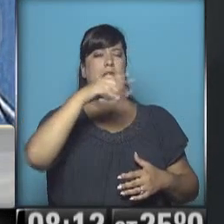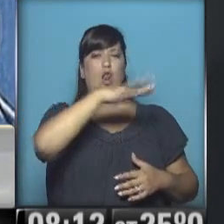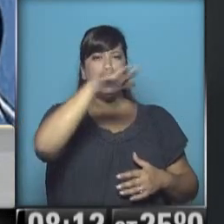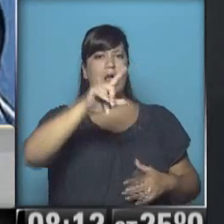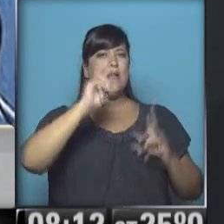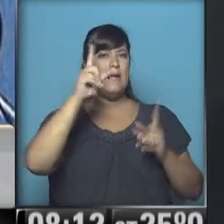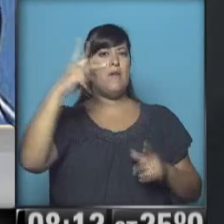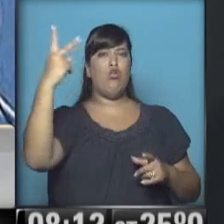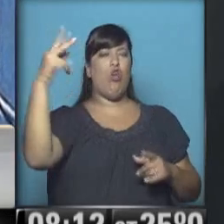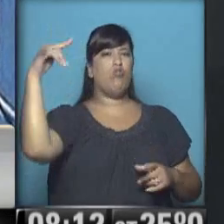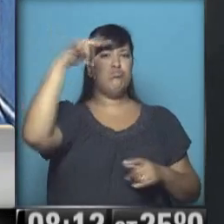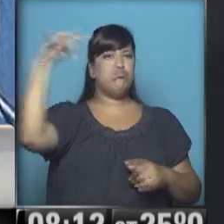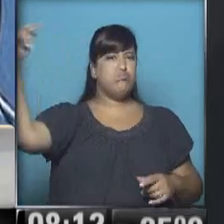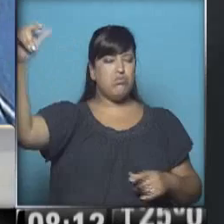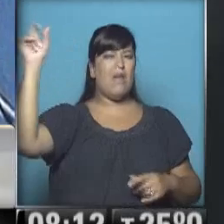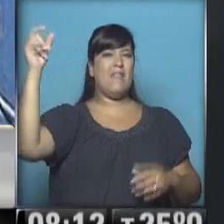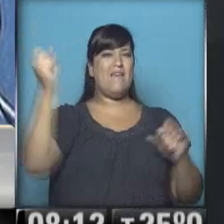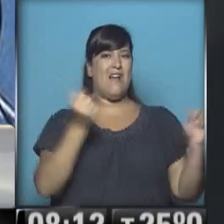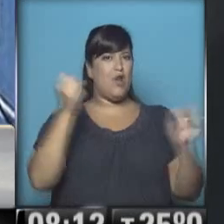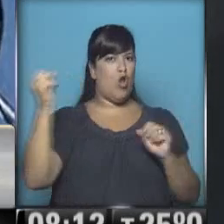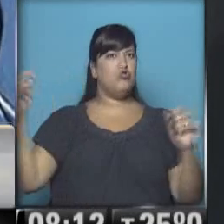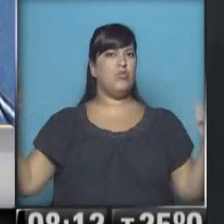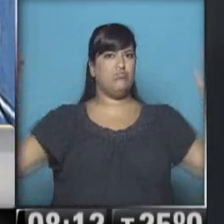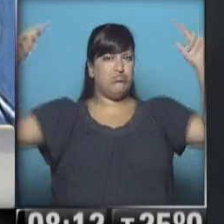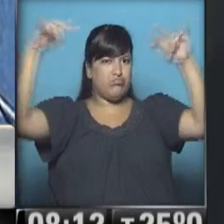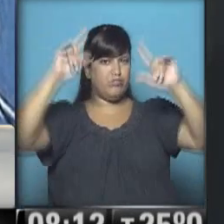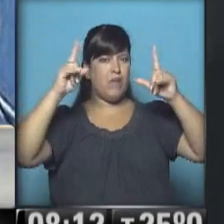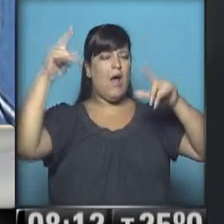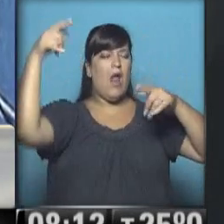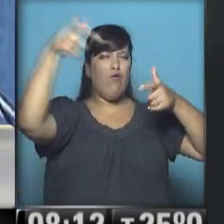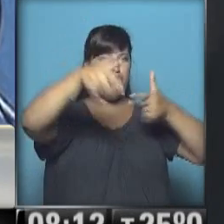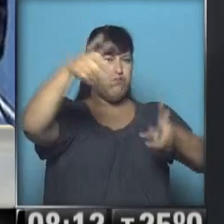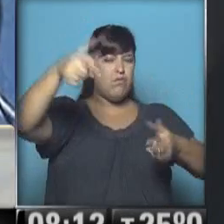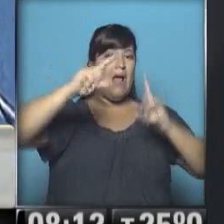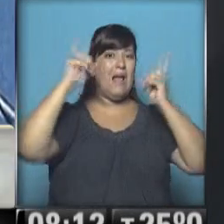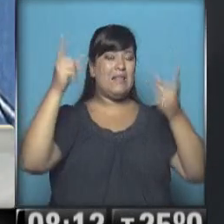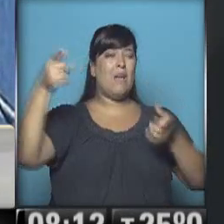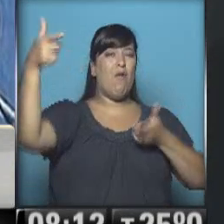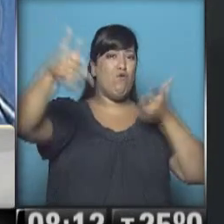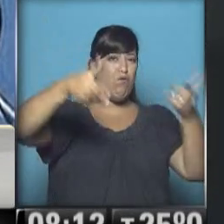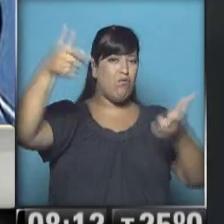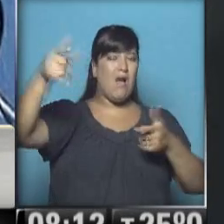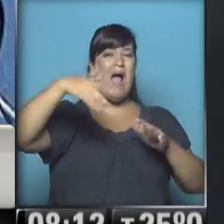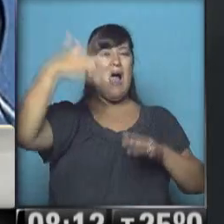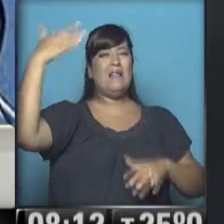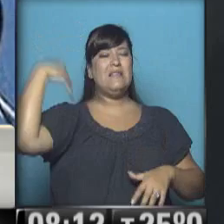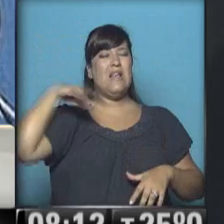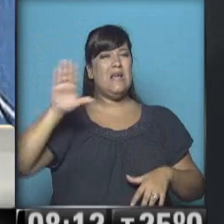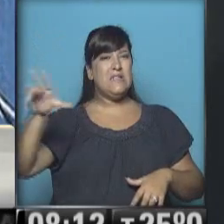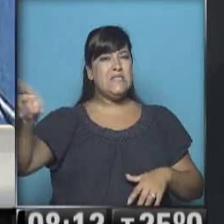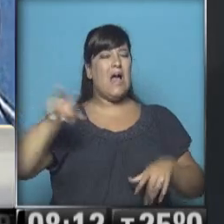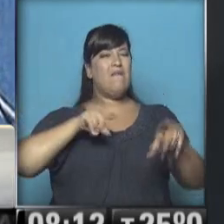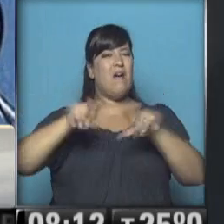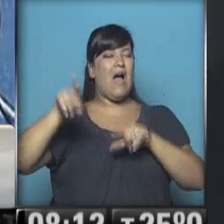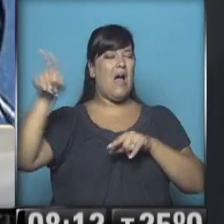hidrantes en San Carlos de Bariloche, también los refuerzos para aviones hidrantes que estaban en el aeródromo de Cholila